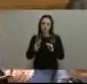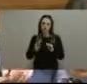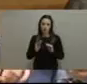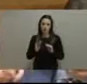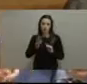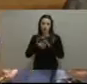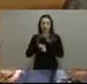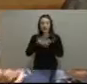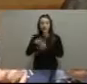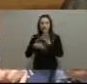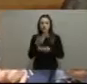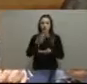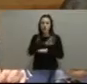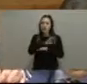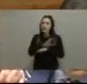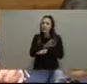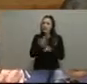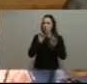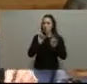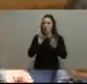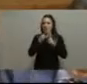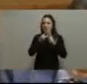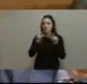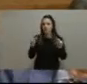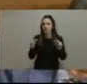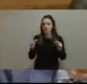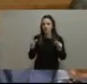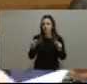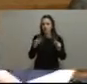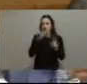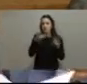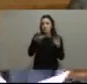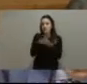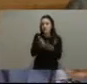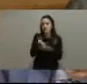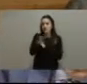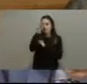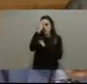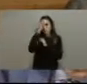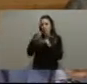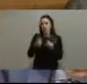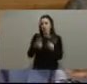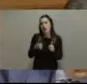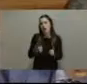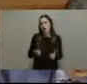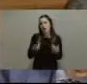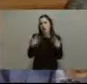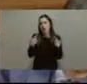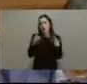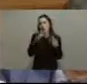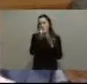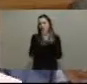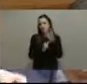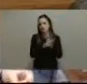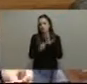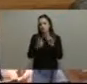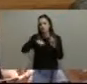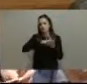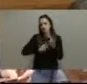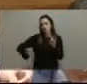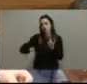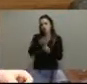gestión de la Consejería de Educación asturiana, que es la principal responsable de que encontremos estos datos y encontremos estos